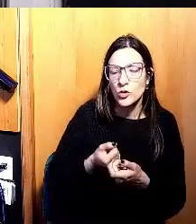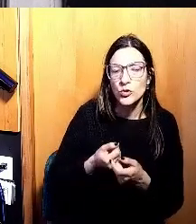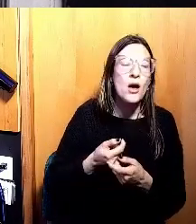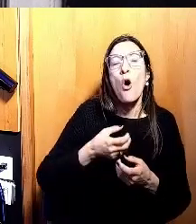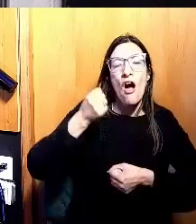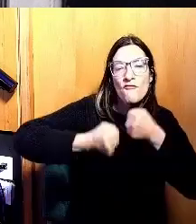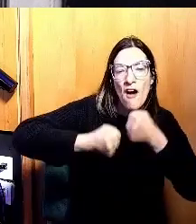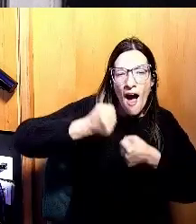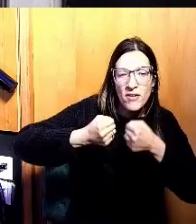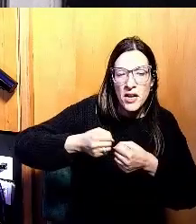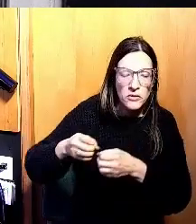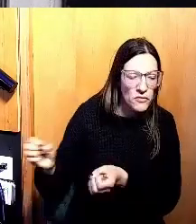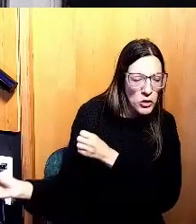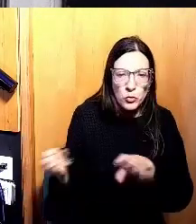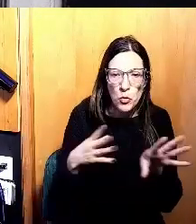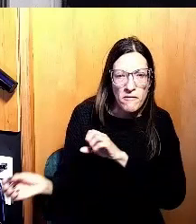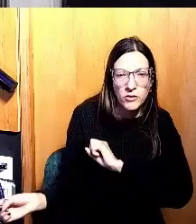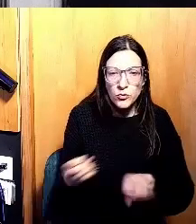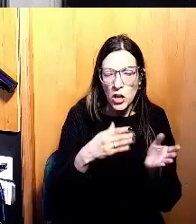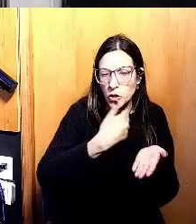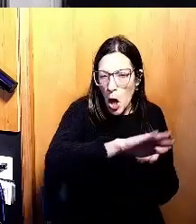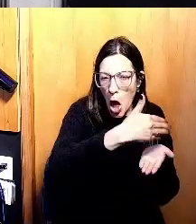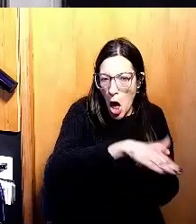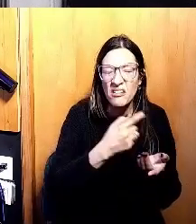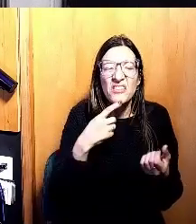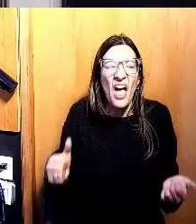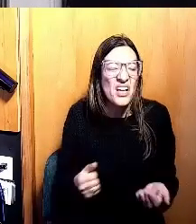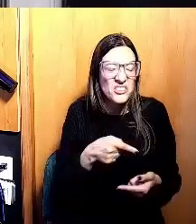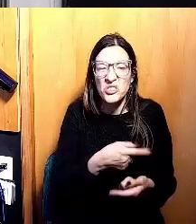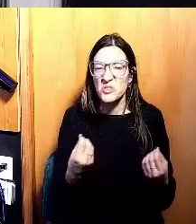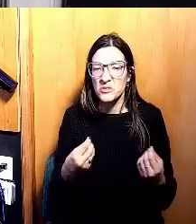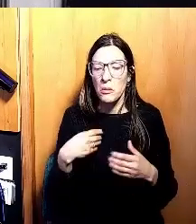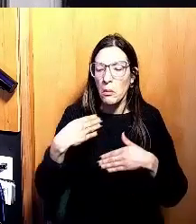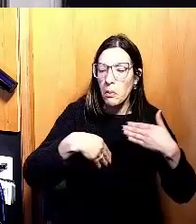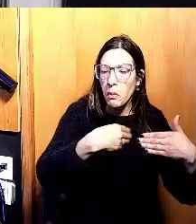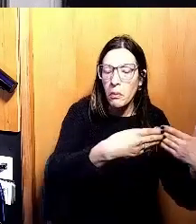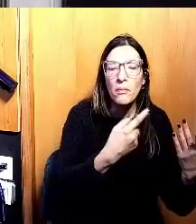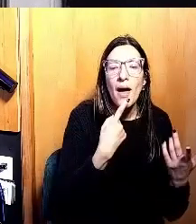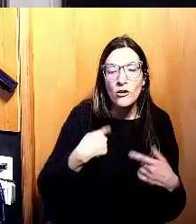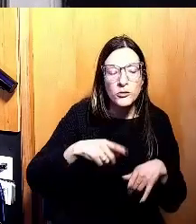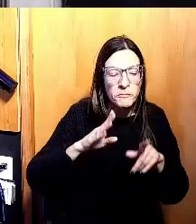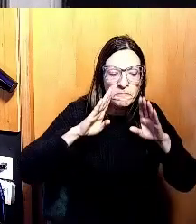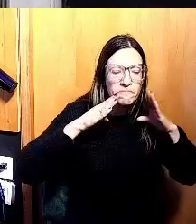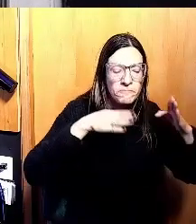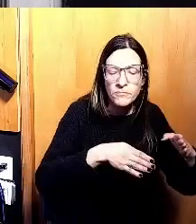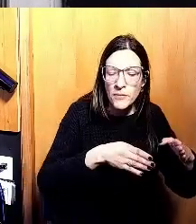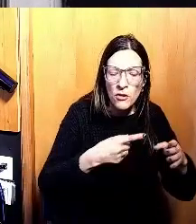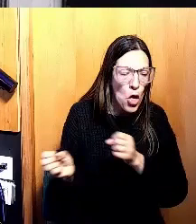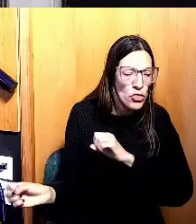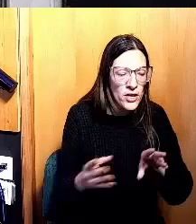industriales, que nos va a permitir dar seguimiento a los